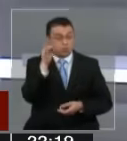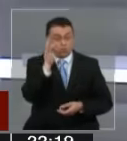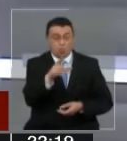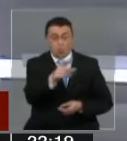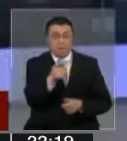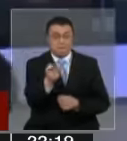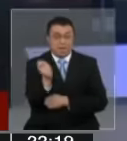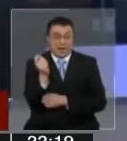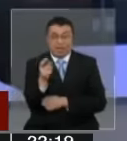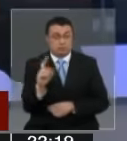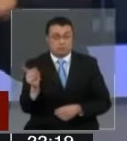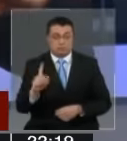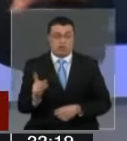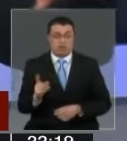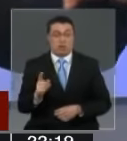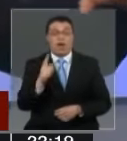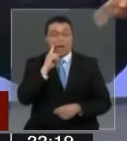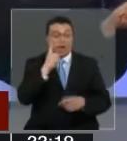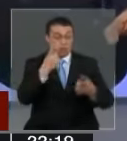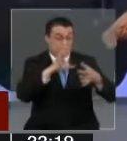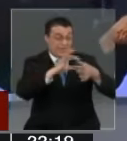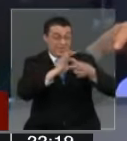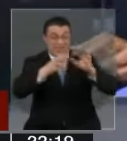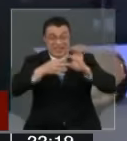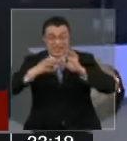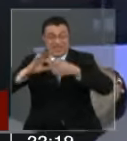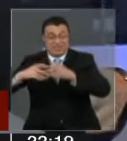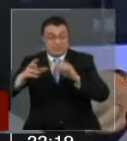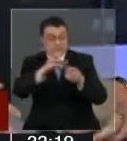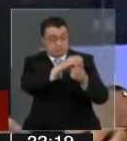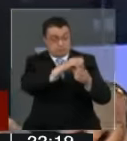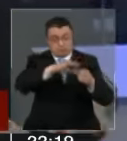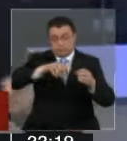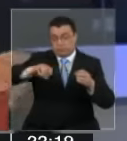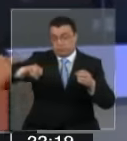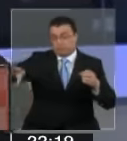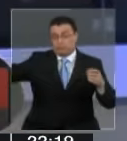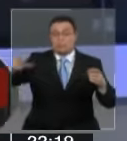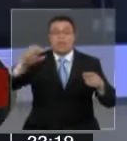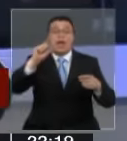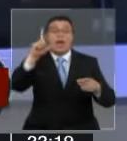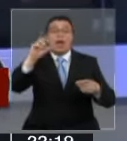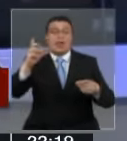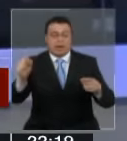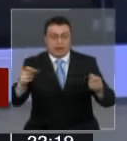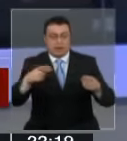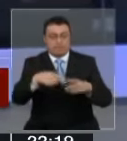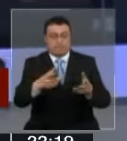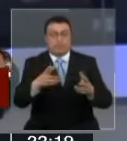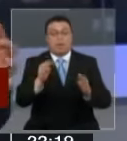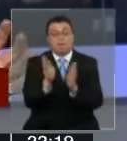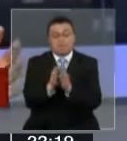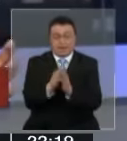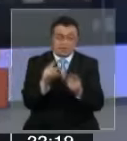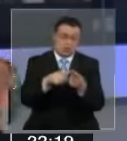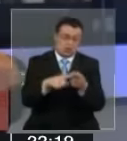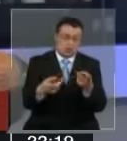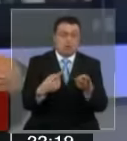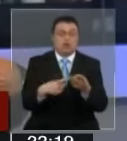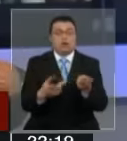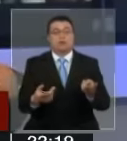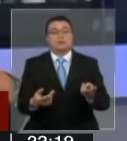pescadores. O sea, hay una cadena de distribución de gente que vive de las algas, la gente que distribuye los mariscos. Y